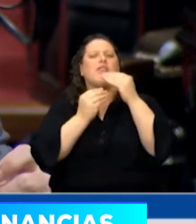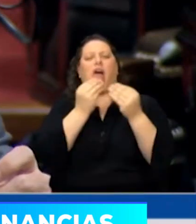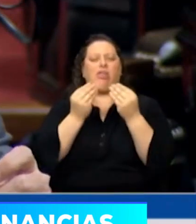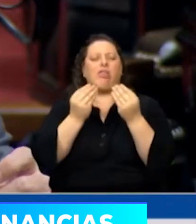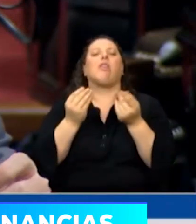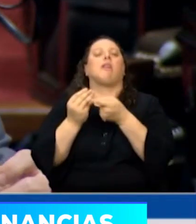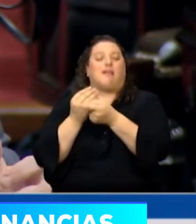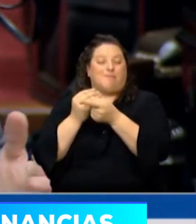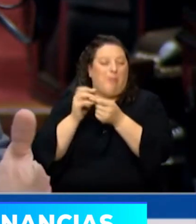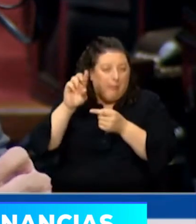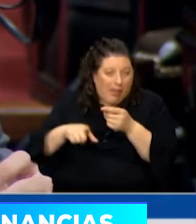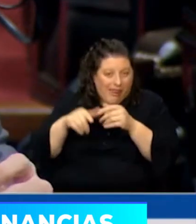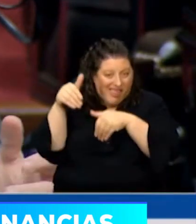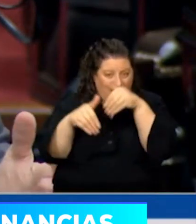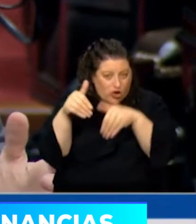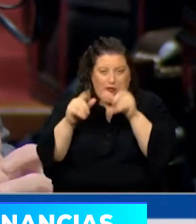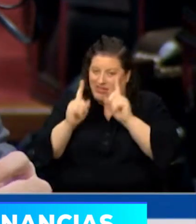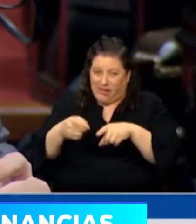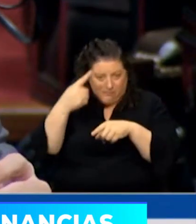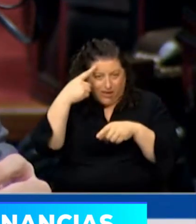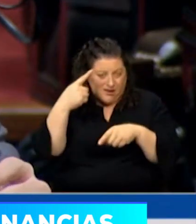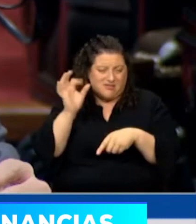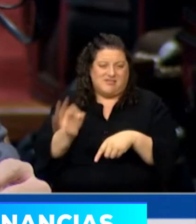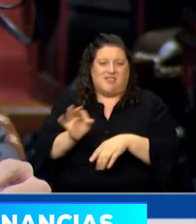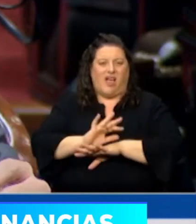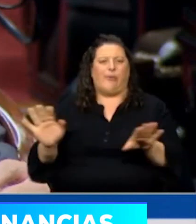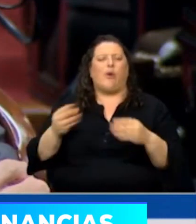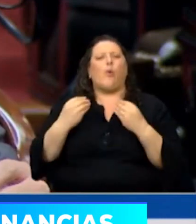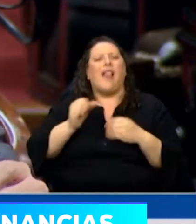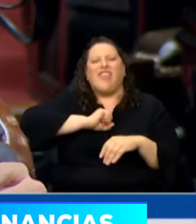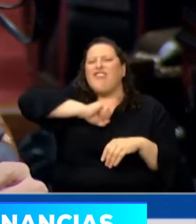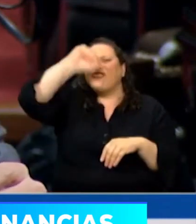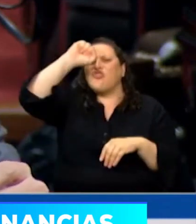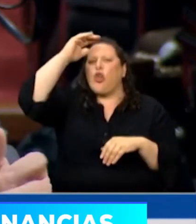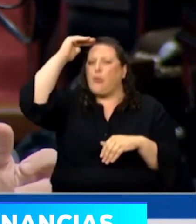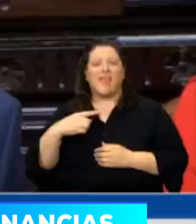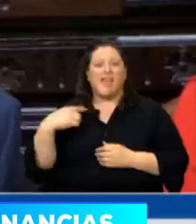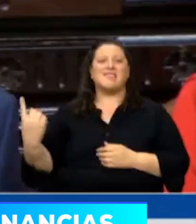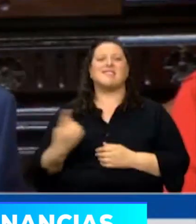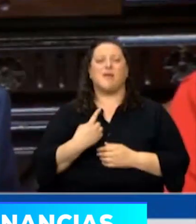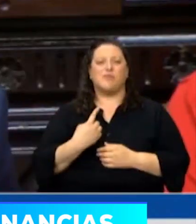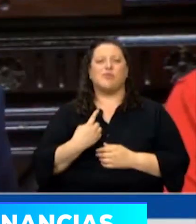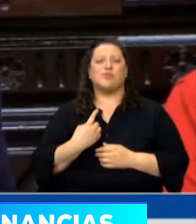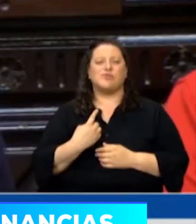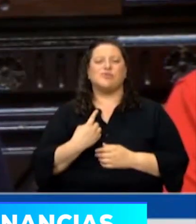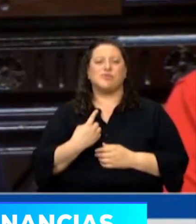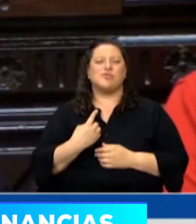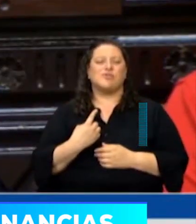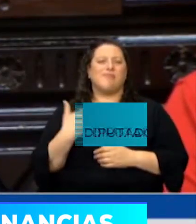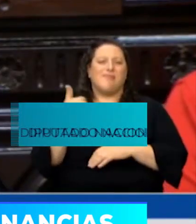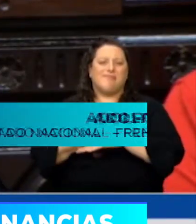entiende perfectamente. Bajar la inflación, ese es el peor de los impuestos que tiene Argentina. Estamos hoy